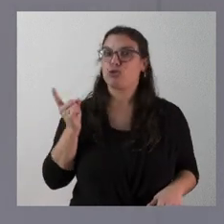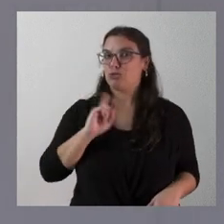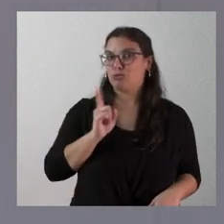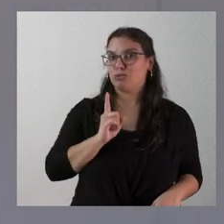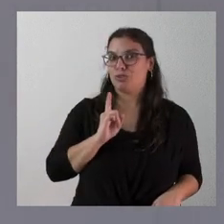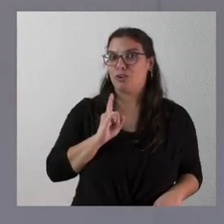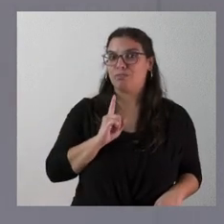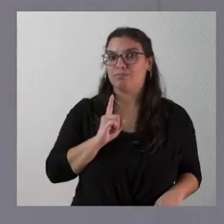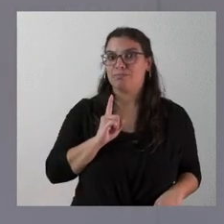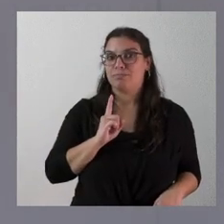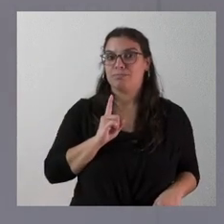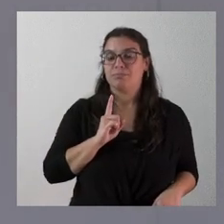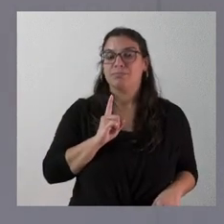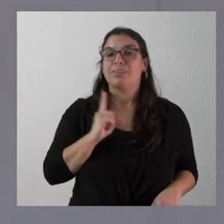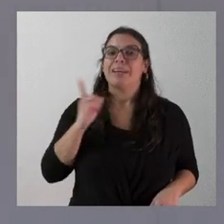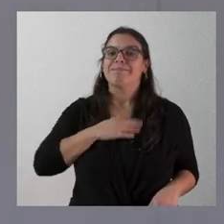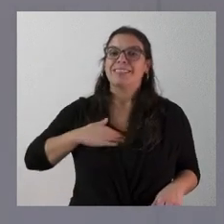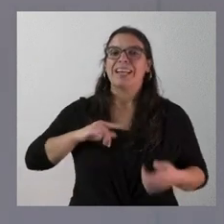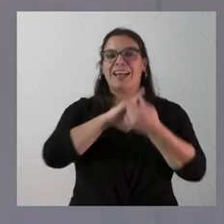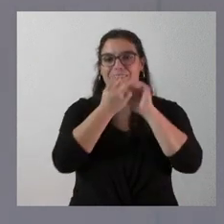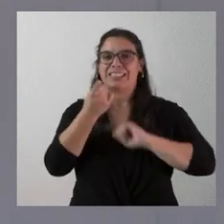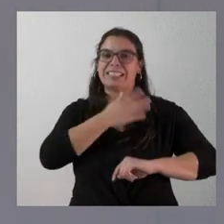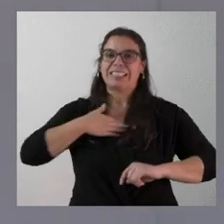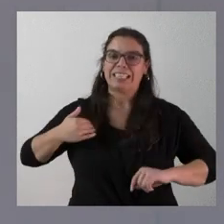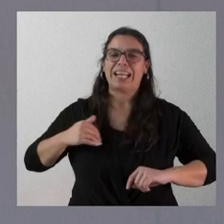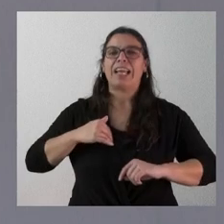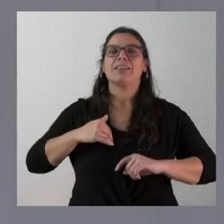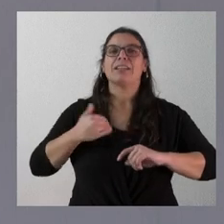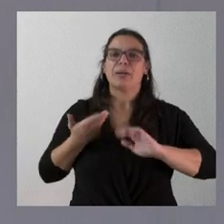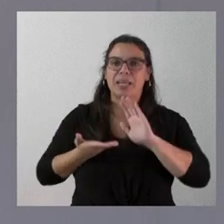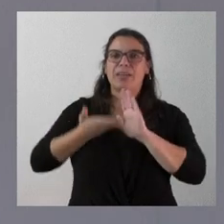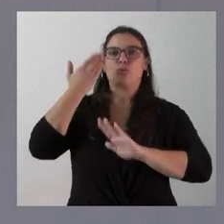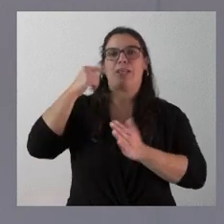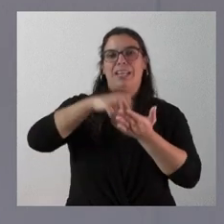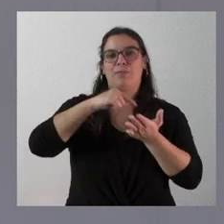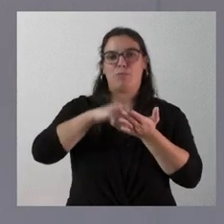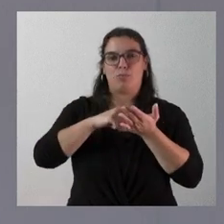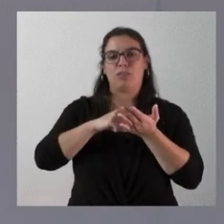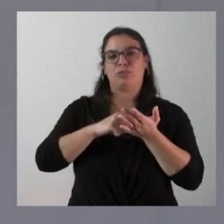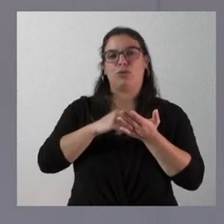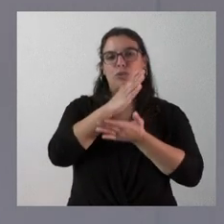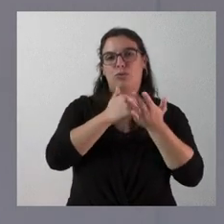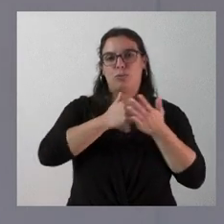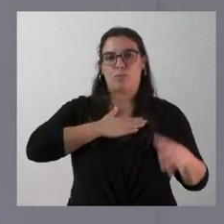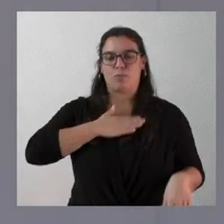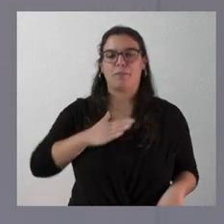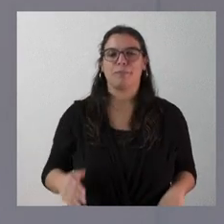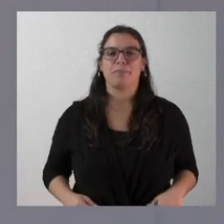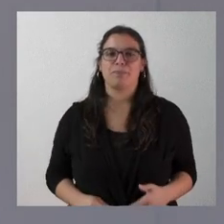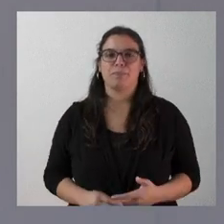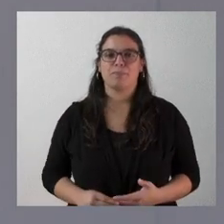ciudadanos y los impuestos de ámbito autonómico si no me parece que está planteando todo lo contrario que se suban los impuestos de carácter autonómico